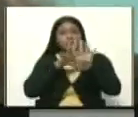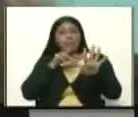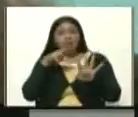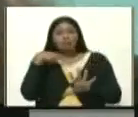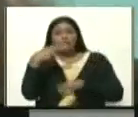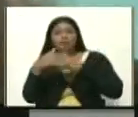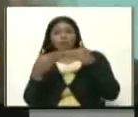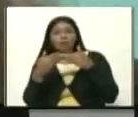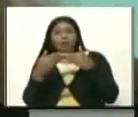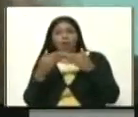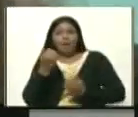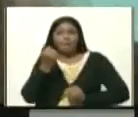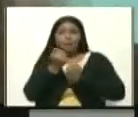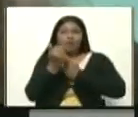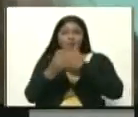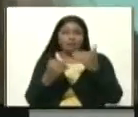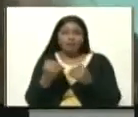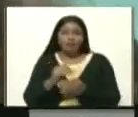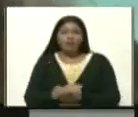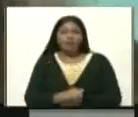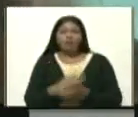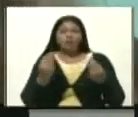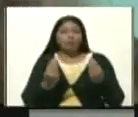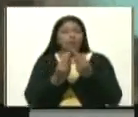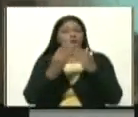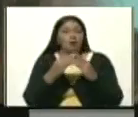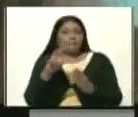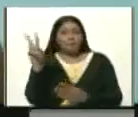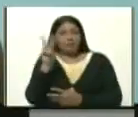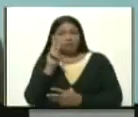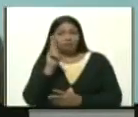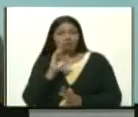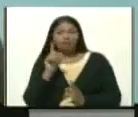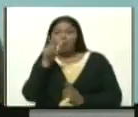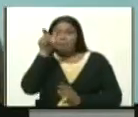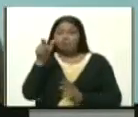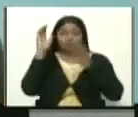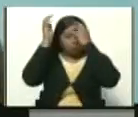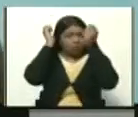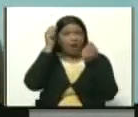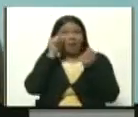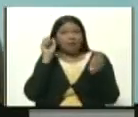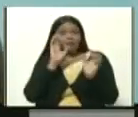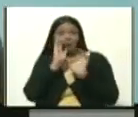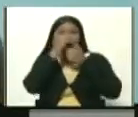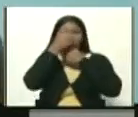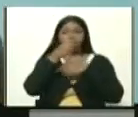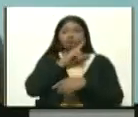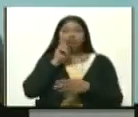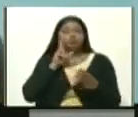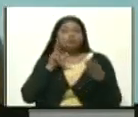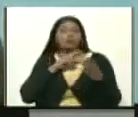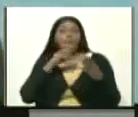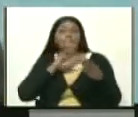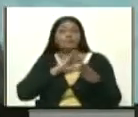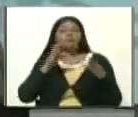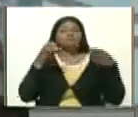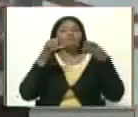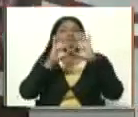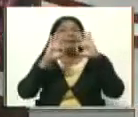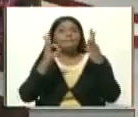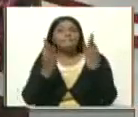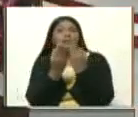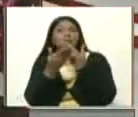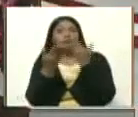han solidarizado con Venezuela y con su diplomático secuestrado. Y hablo en nombre de mi familia cuando agradezco